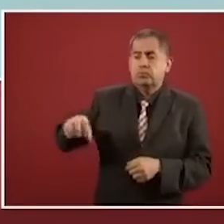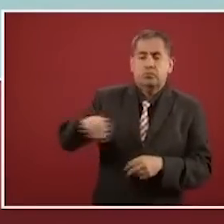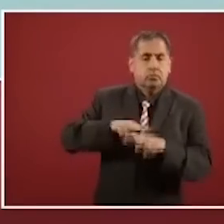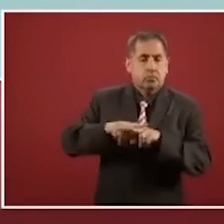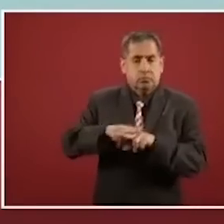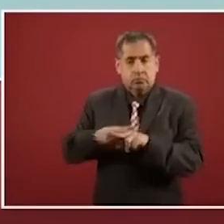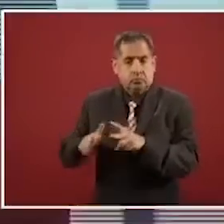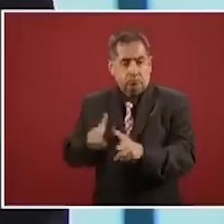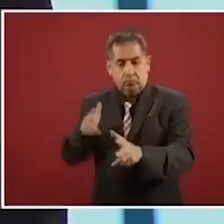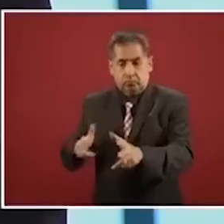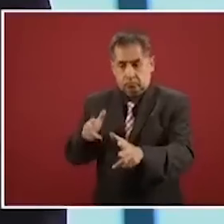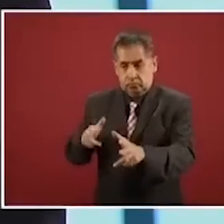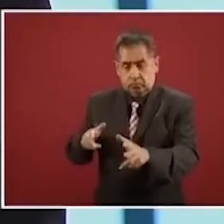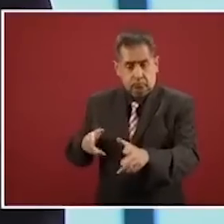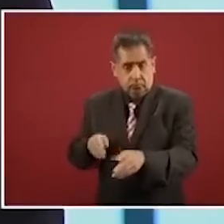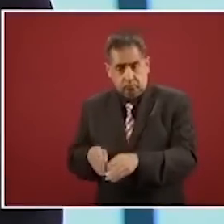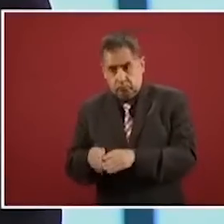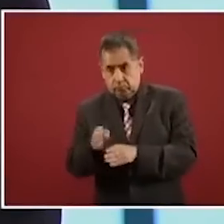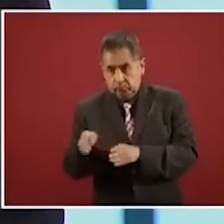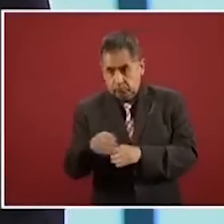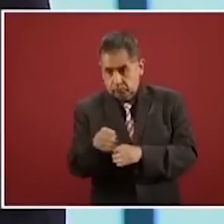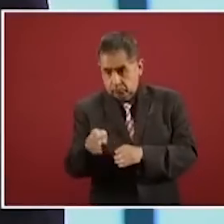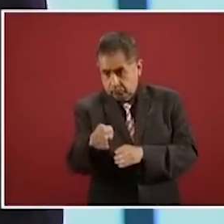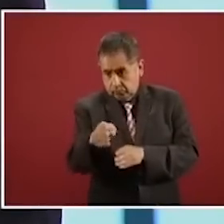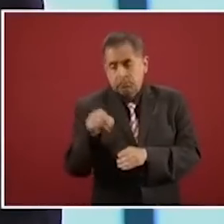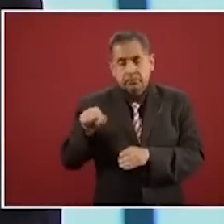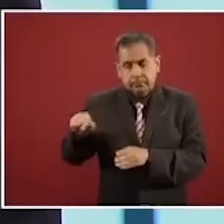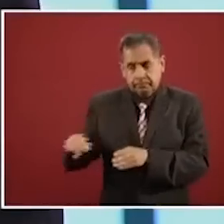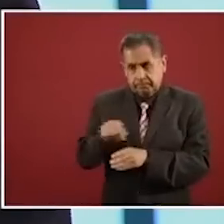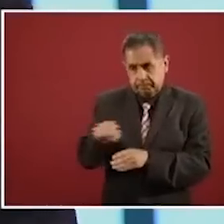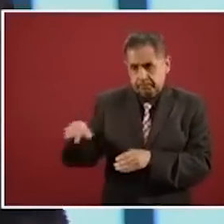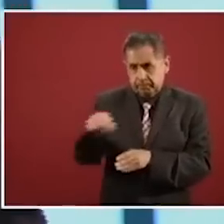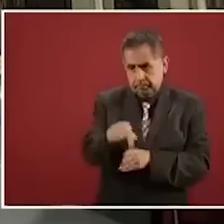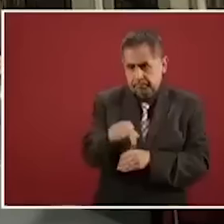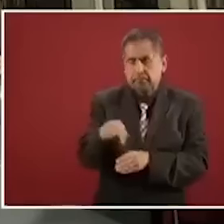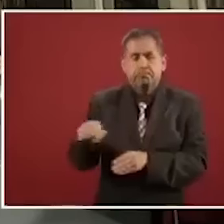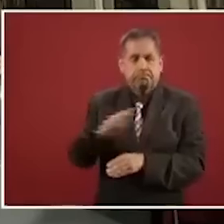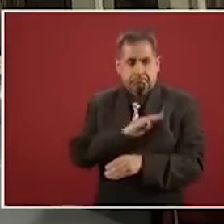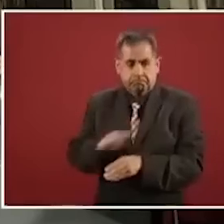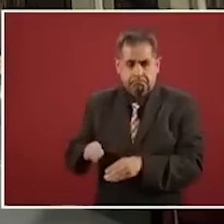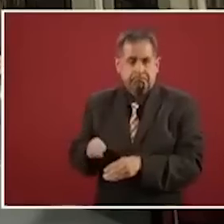pasa el tren o donde va a pasar el Tren Maya.